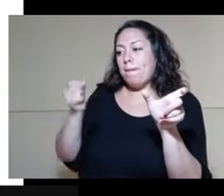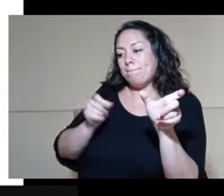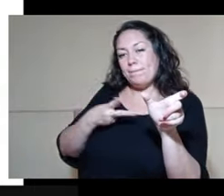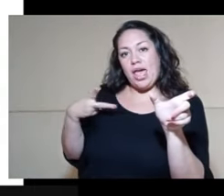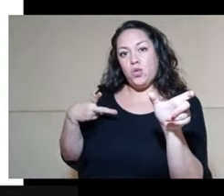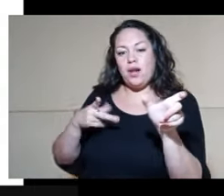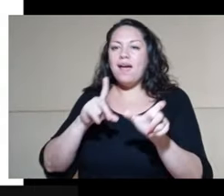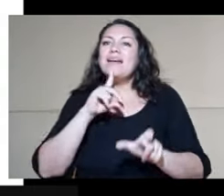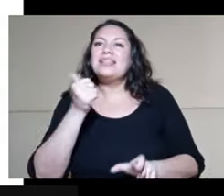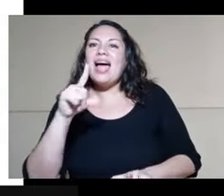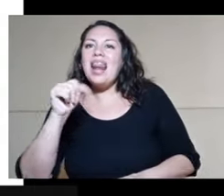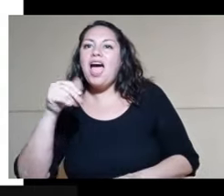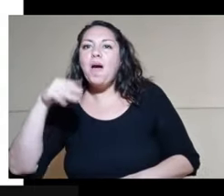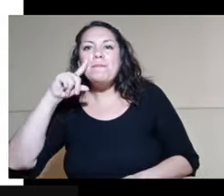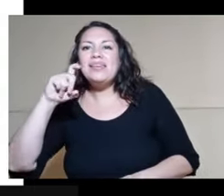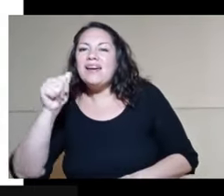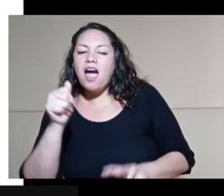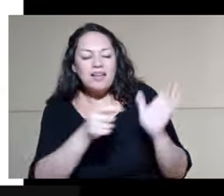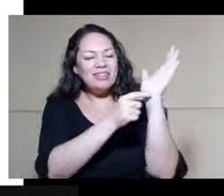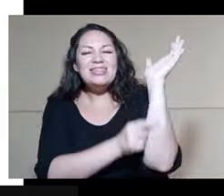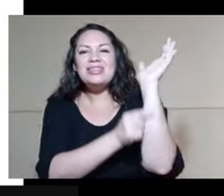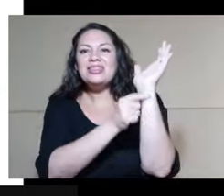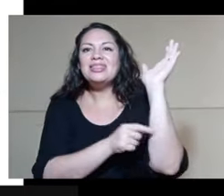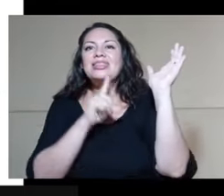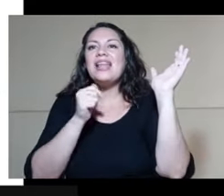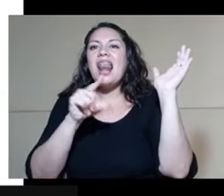llevan sensibilidad de tacto, dolor,